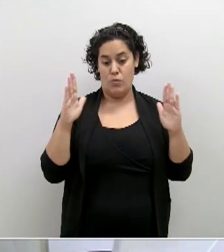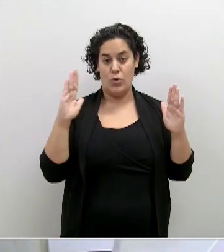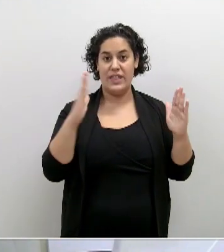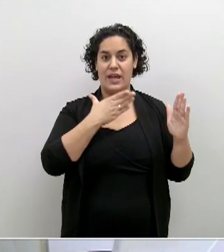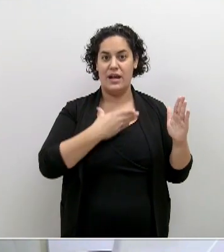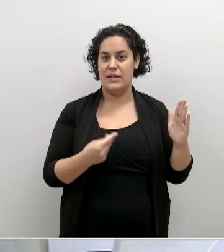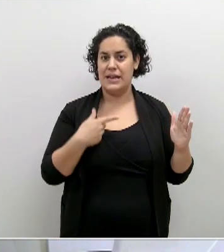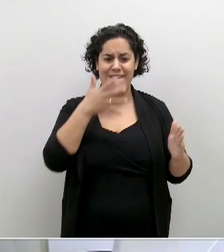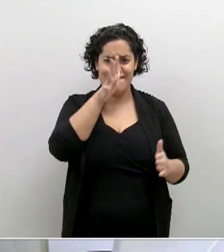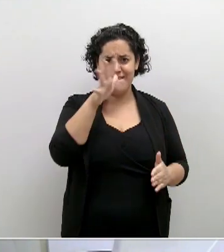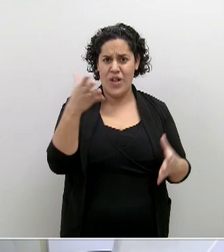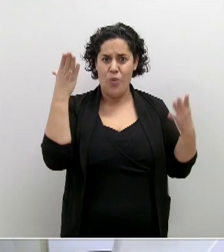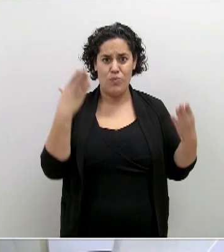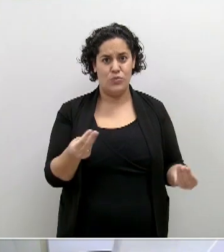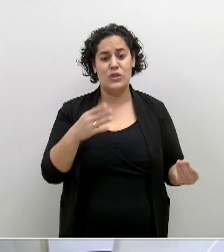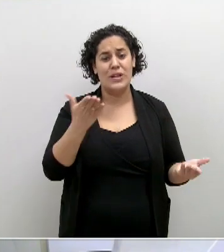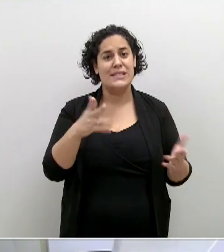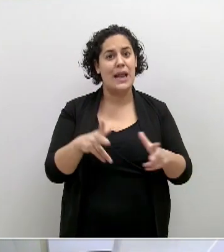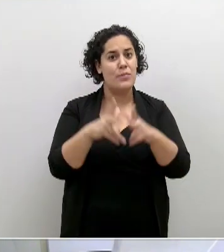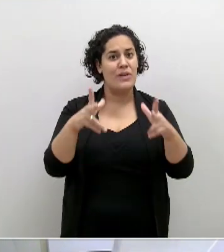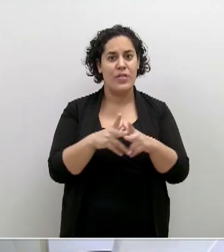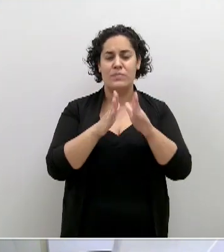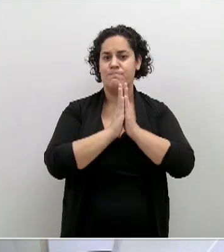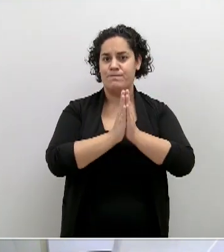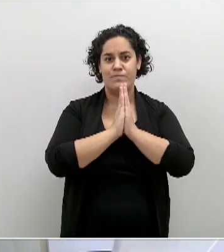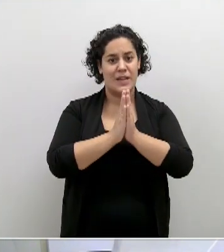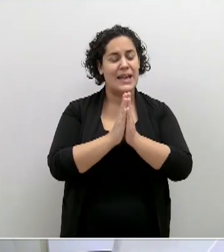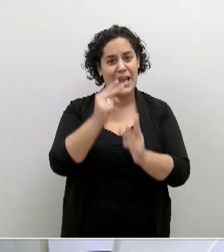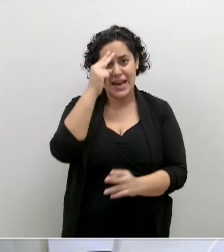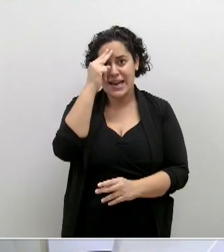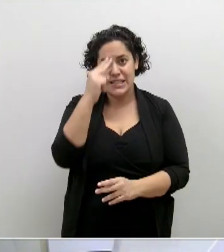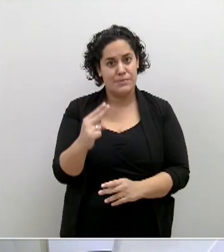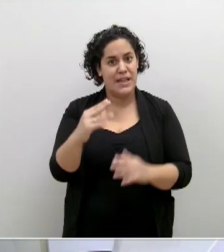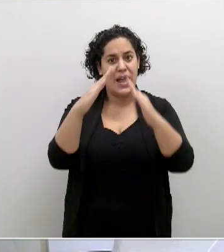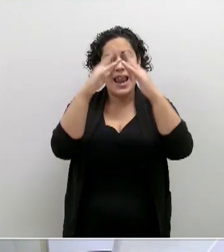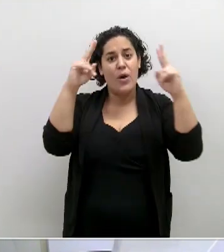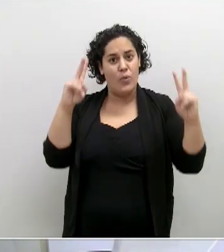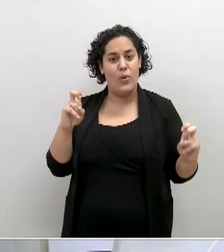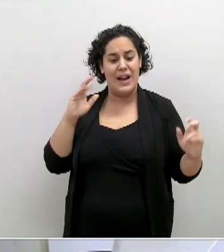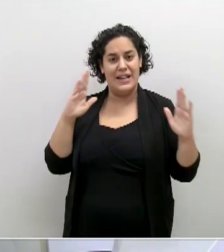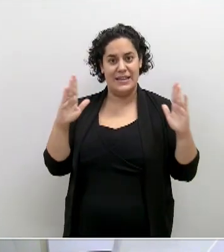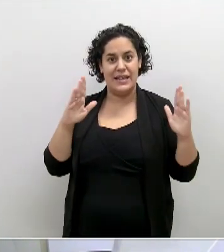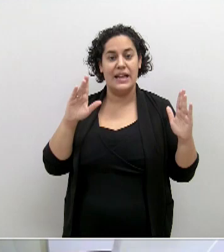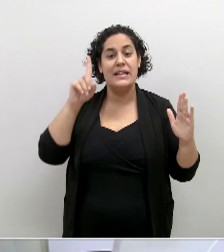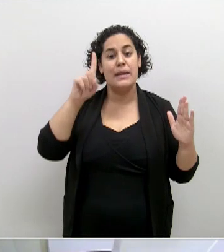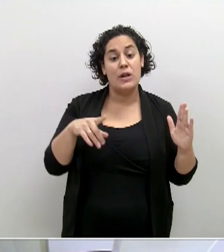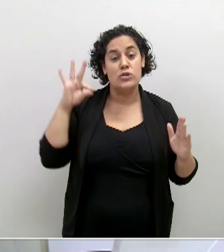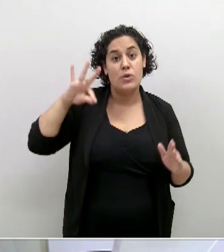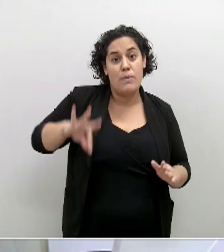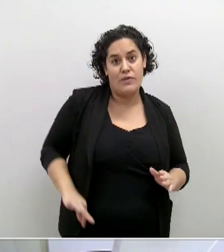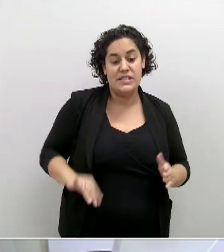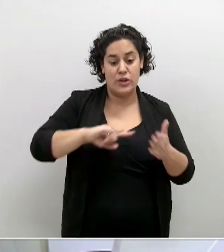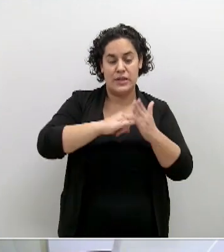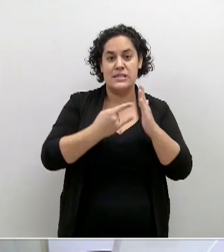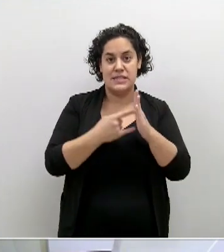Pedimos encarecidamente a la población que respeten los aislamientos y cuarentenas prescritos. Los más de 27.000 profesionales de nuestro